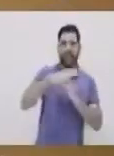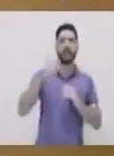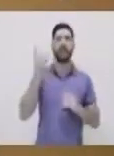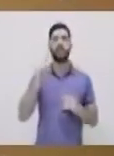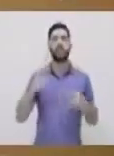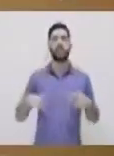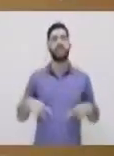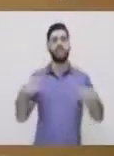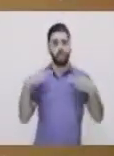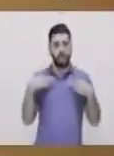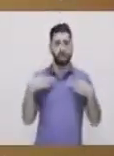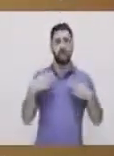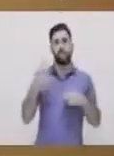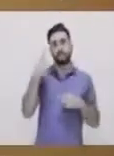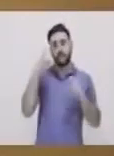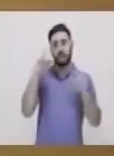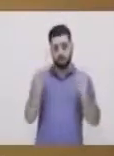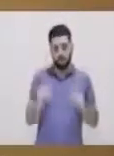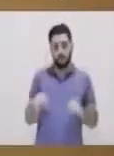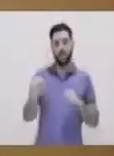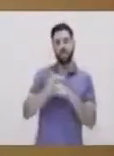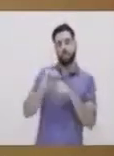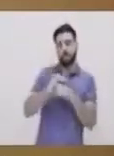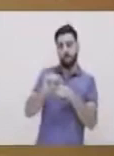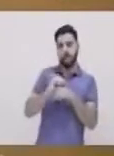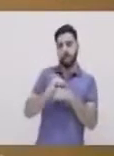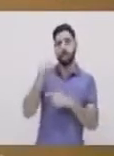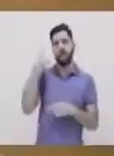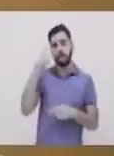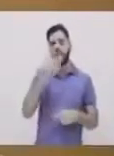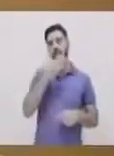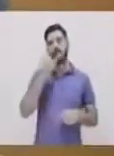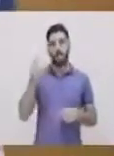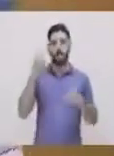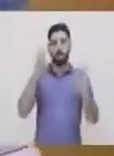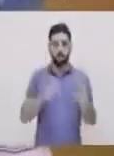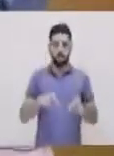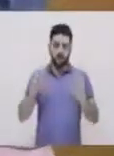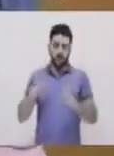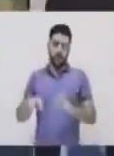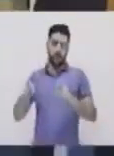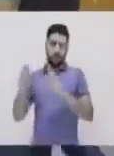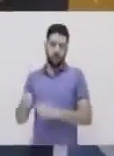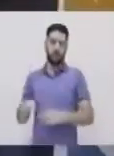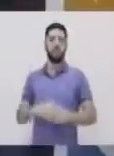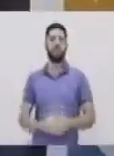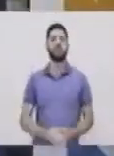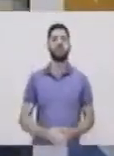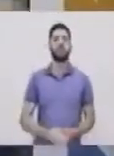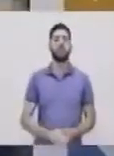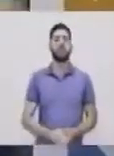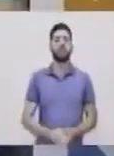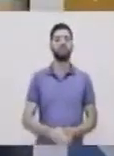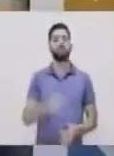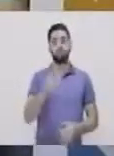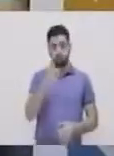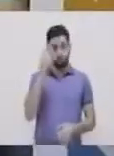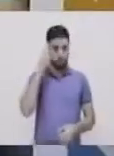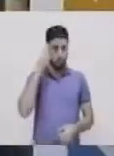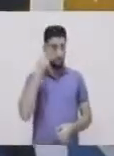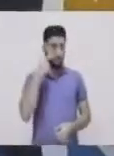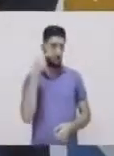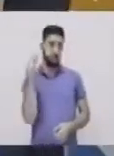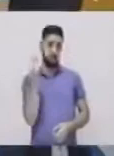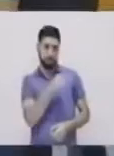vivamos, para poder ejercitar esto y compartirlo con más personas. Profe, yo lo voy a invitar a que nos desinfectemos las